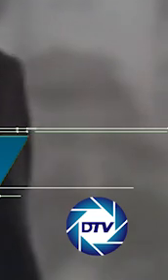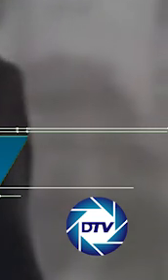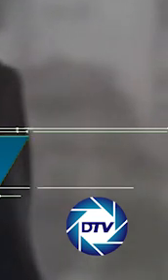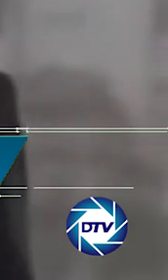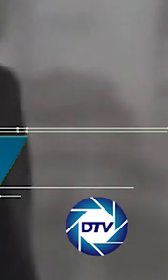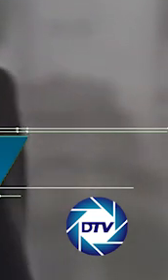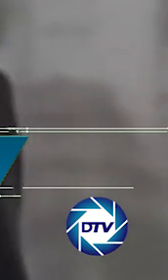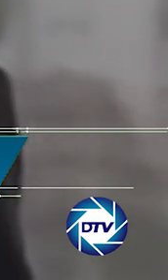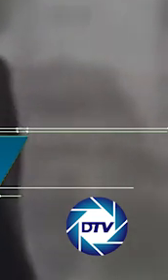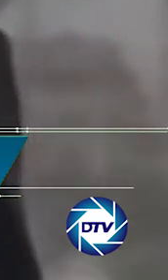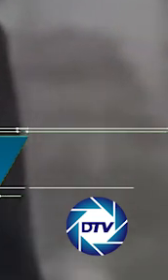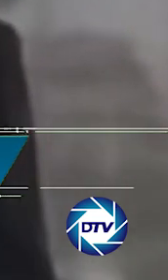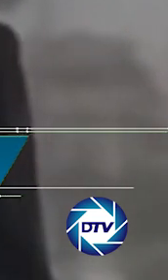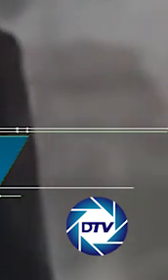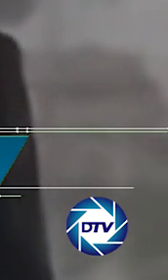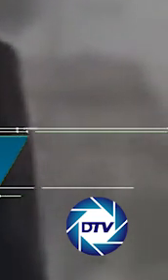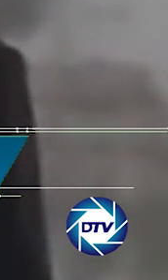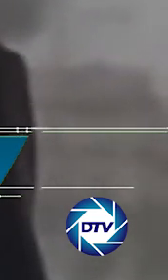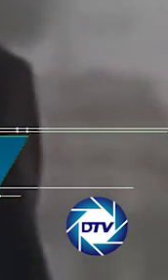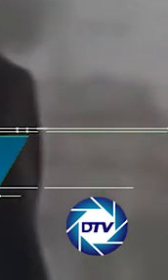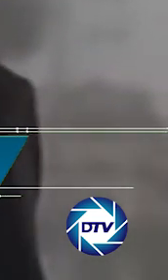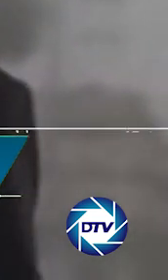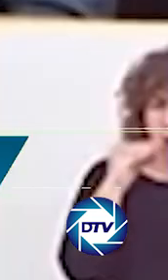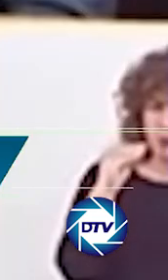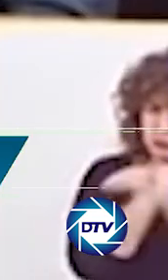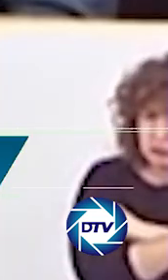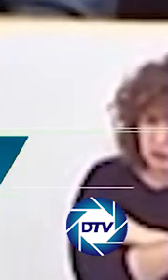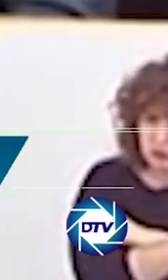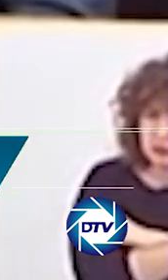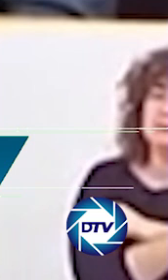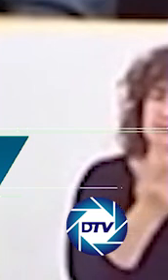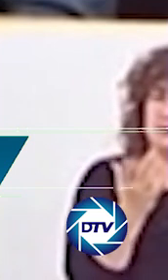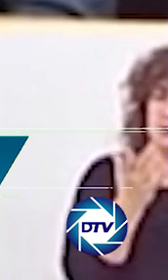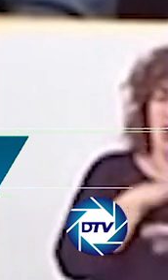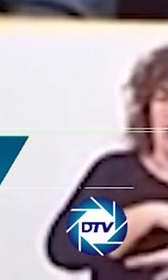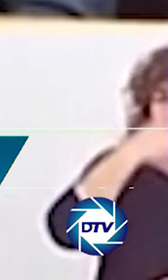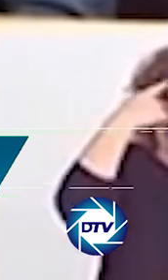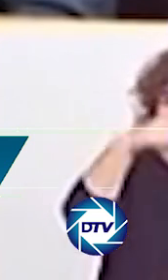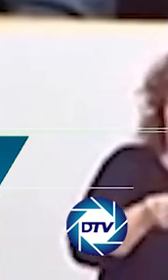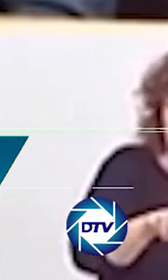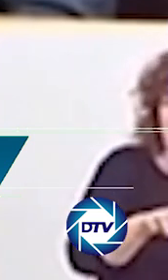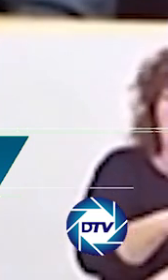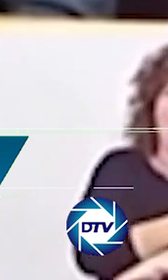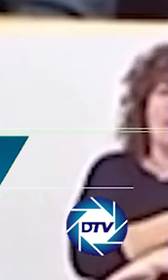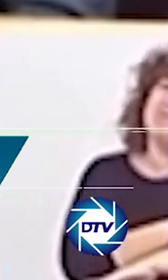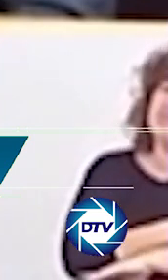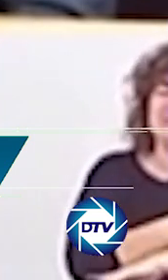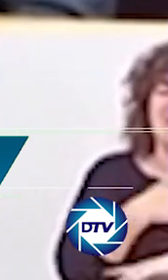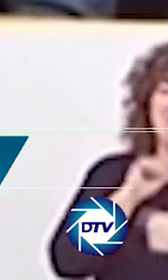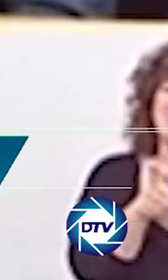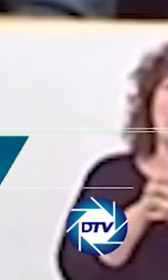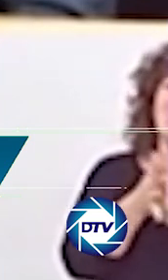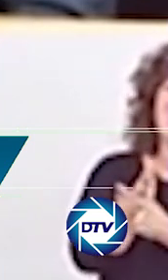nos los reducen a los seres humanos tanto a los las víctimas como a los criminales nos